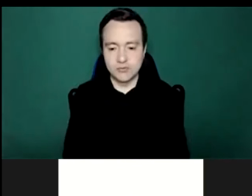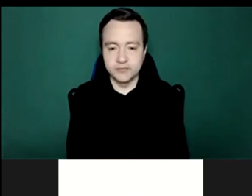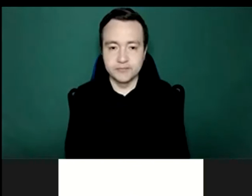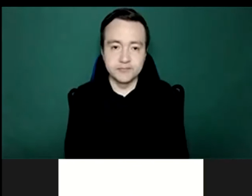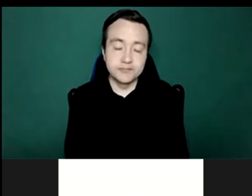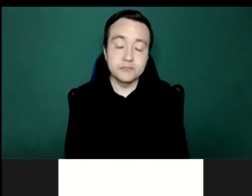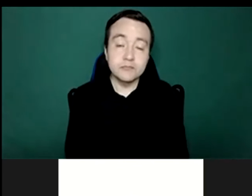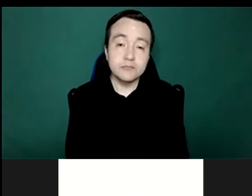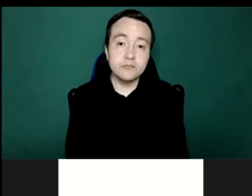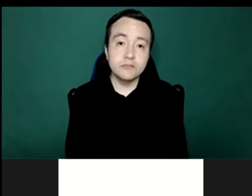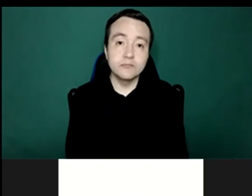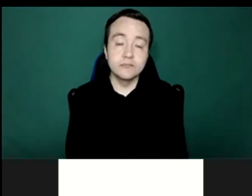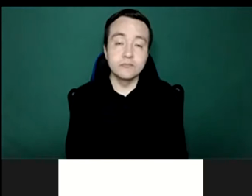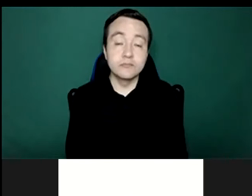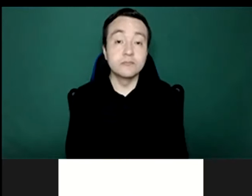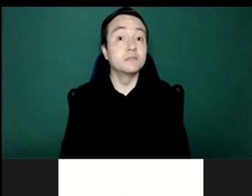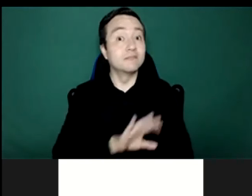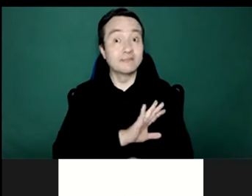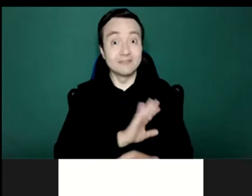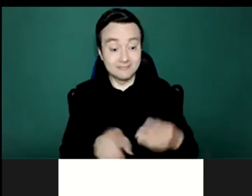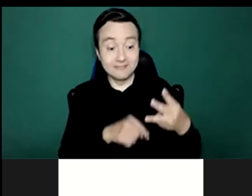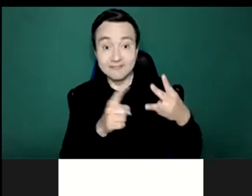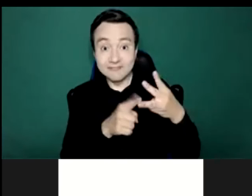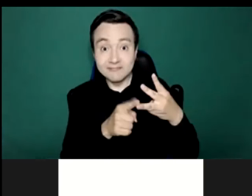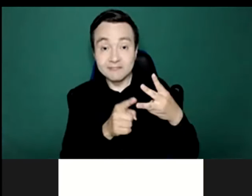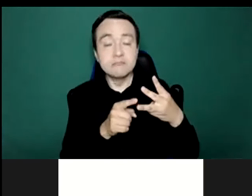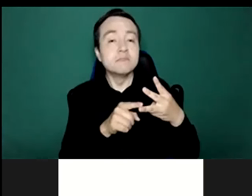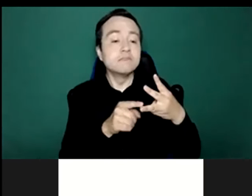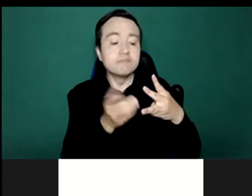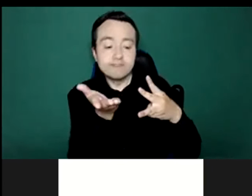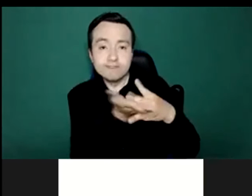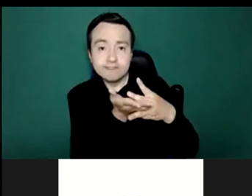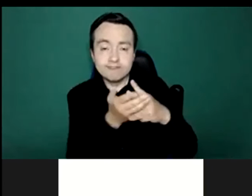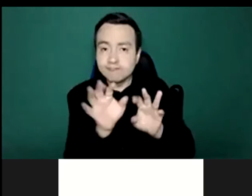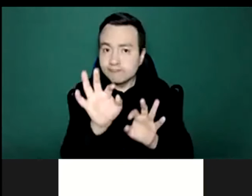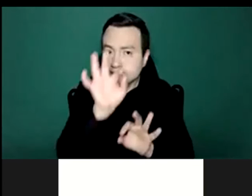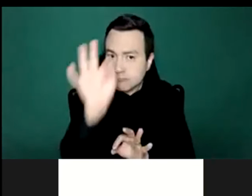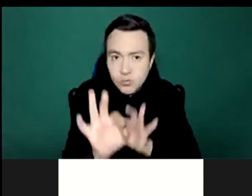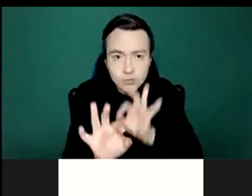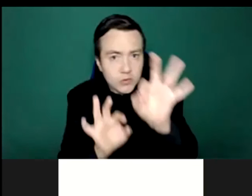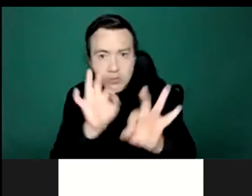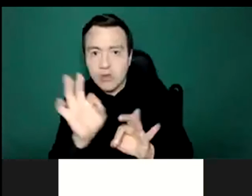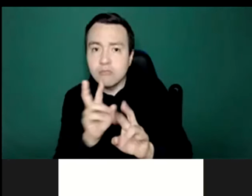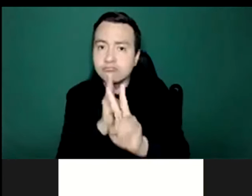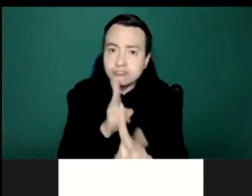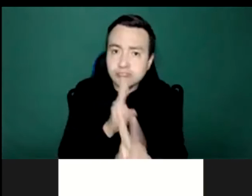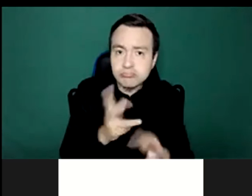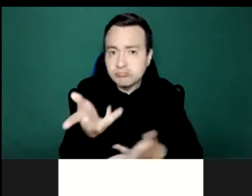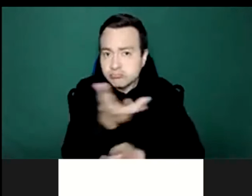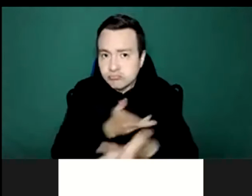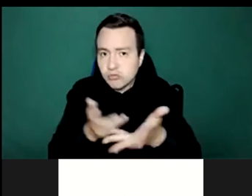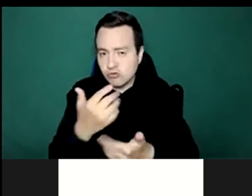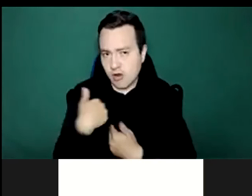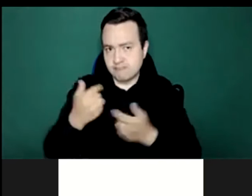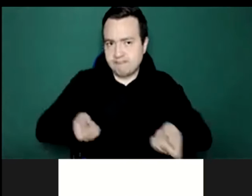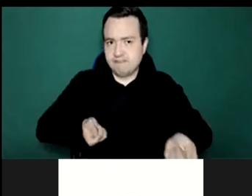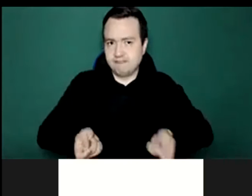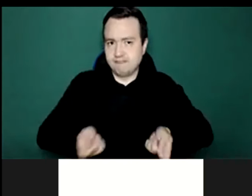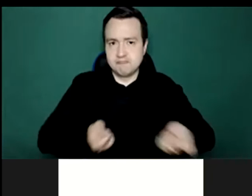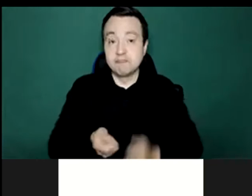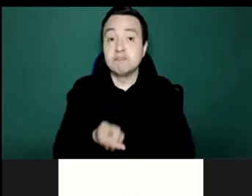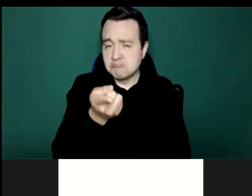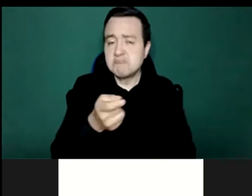Y luego tendremos una sesión de preguntas y respuestas que yo moderaré al concluir. Tomen en cuenta que durante este tiempo pueden